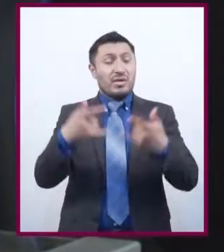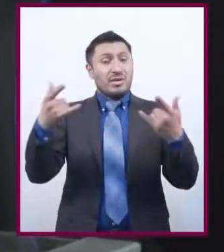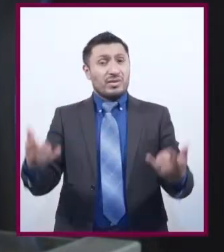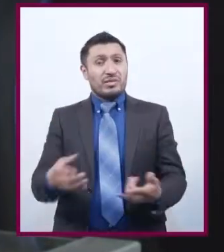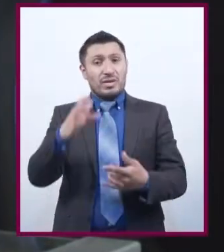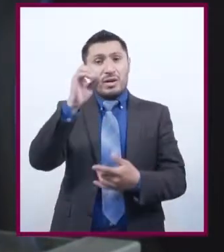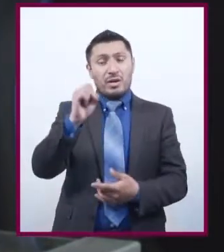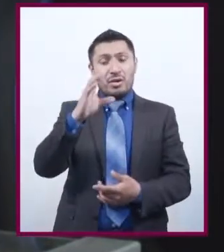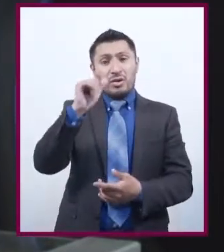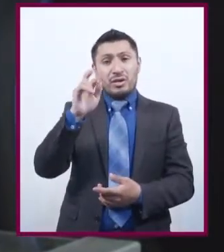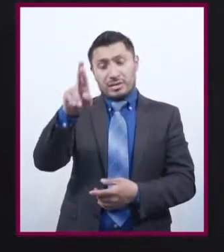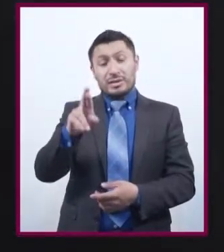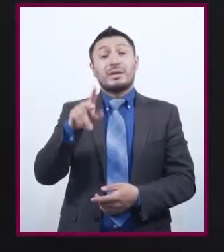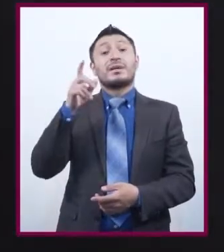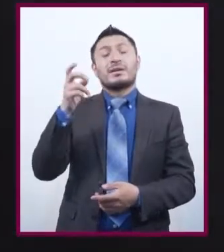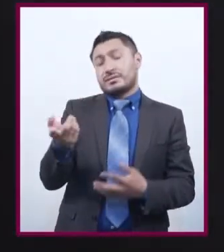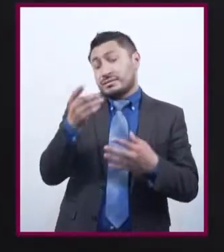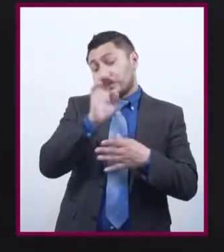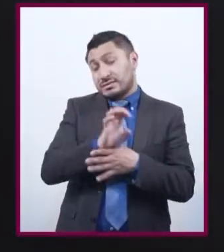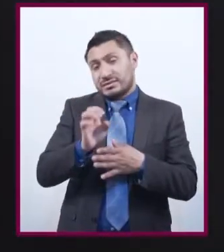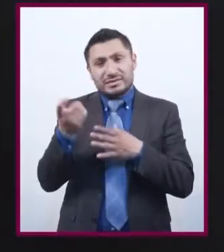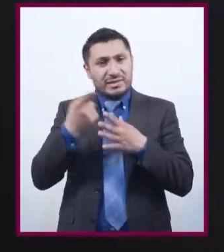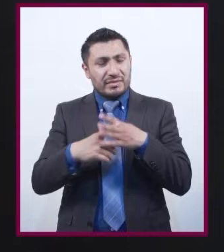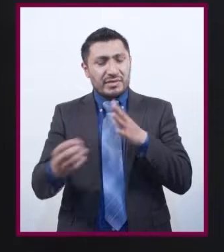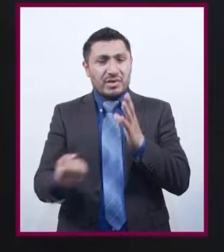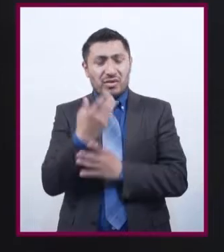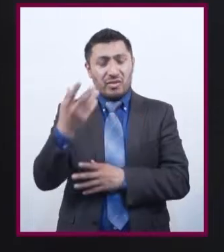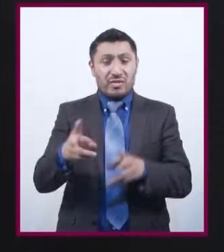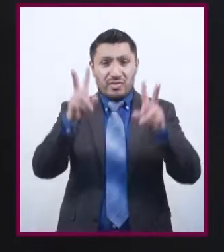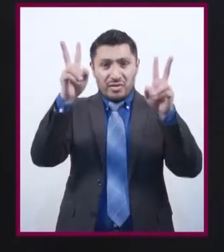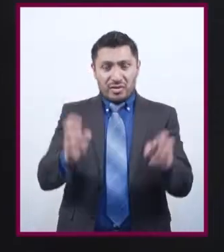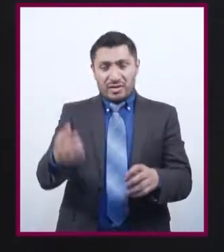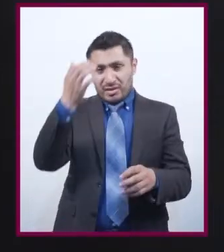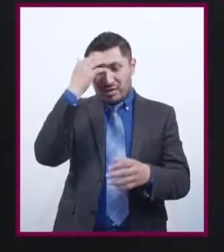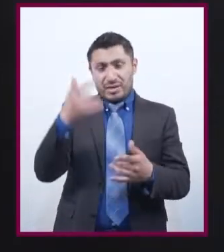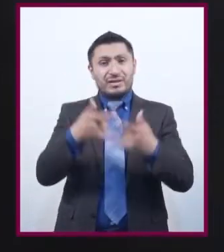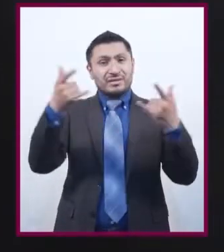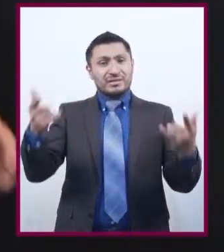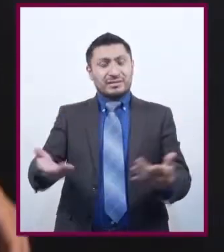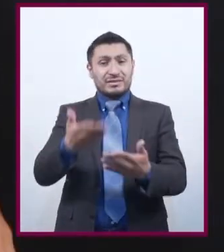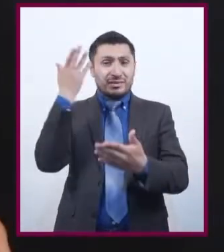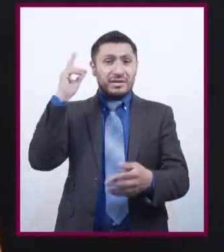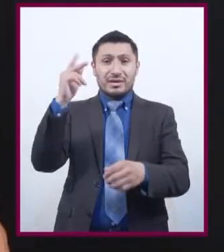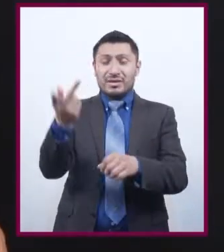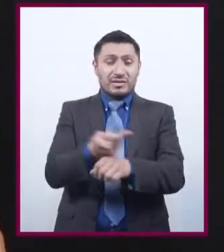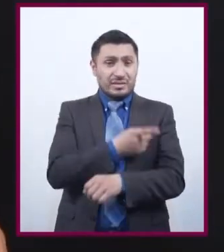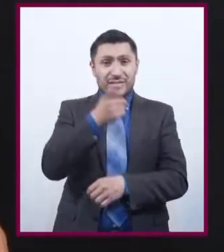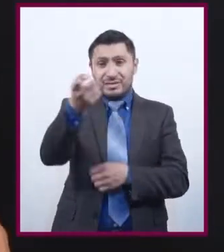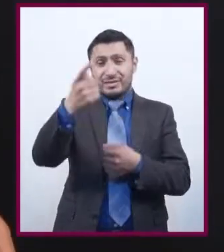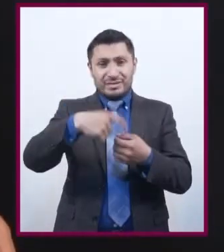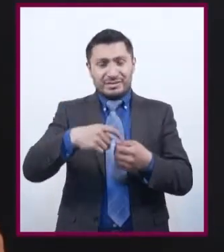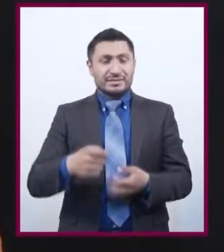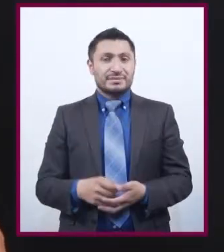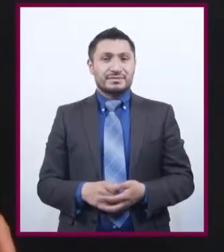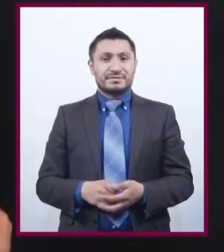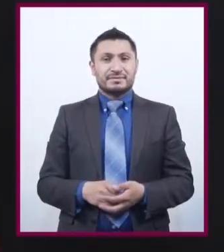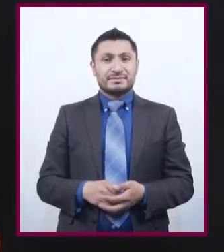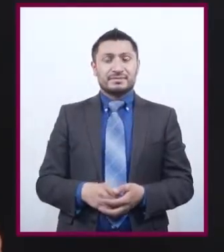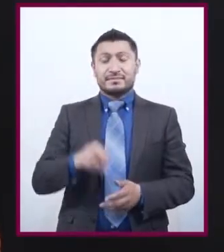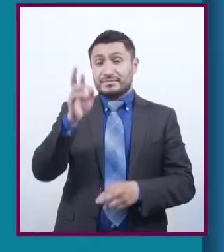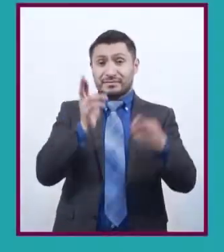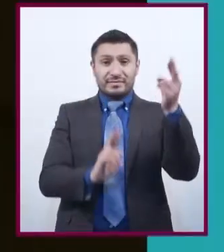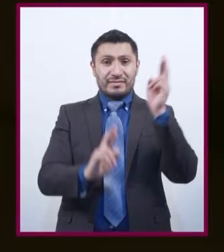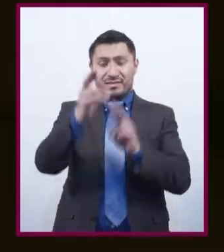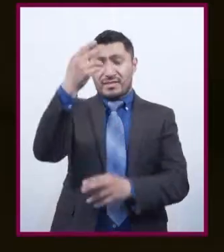esta época histórica y de Oscar Wilde Bueno pues entonces iniciemos con este nuevo capítulo de conciencia histórica el pasado no ha pasado